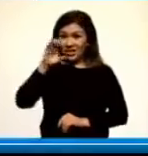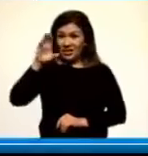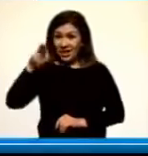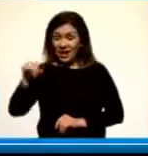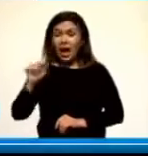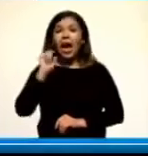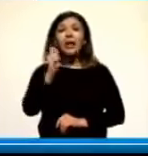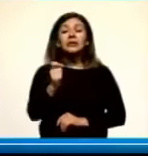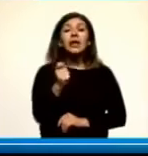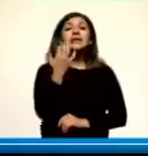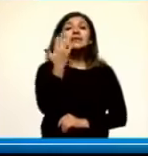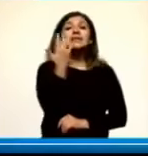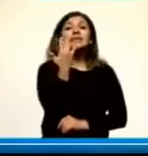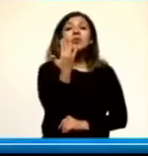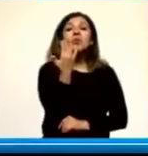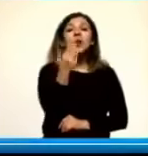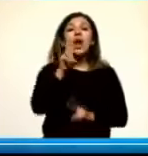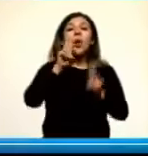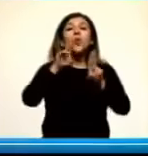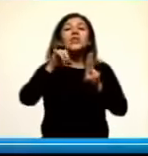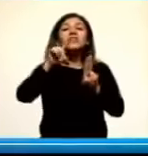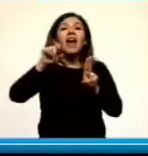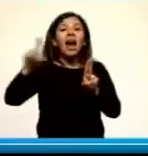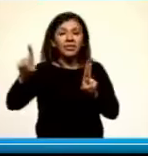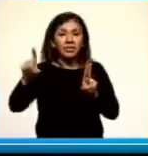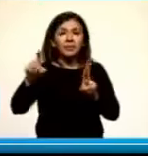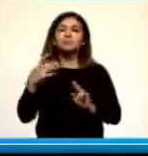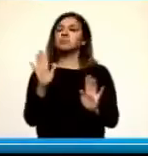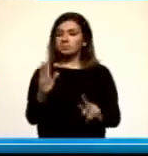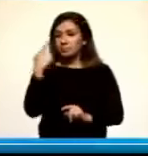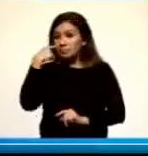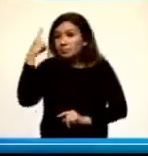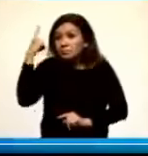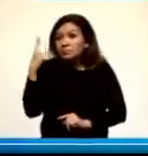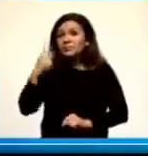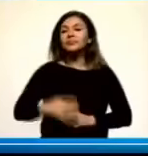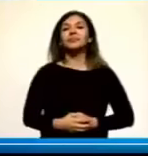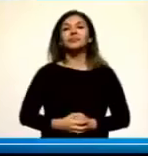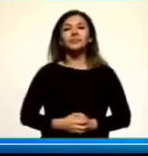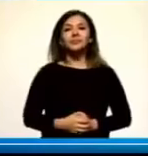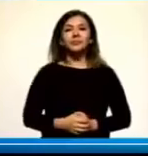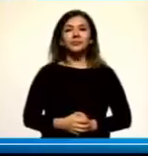son 50 unidades. Vamos a ver.